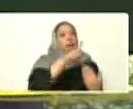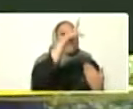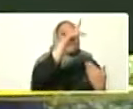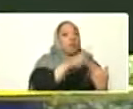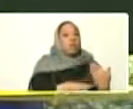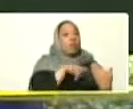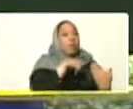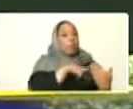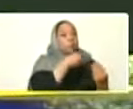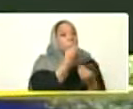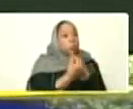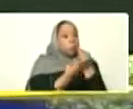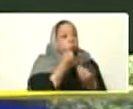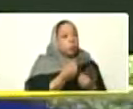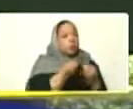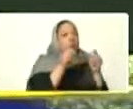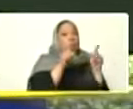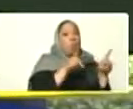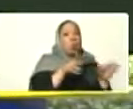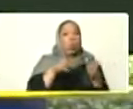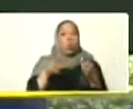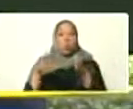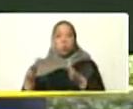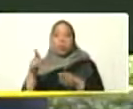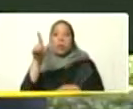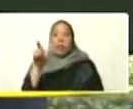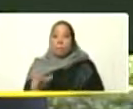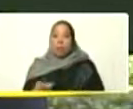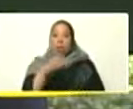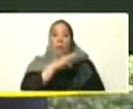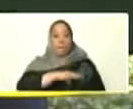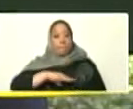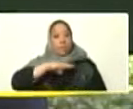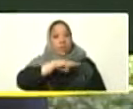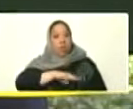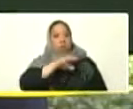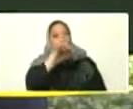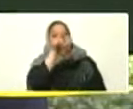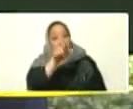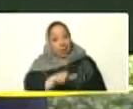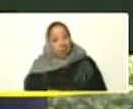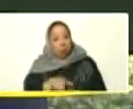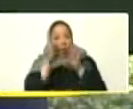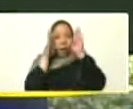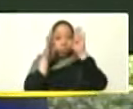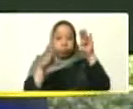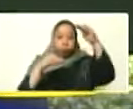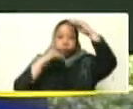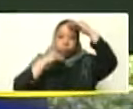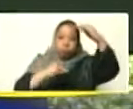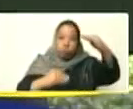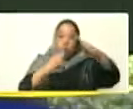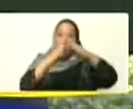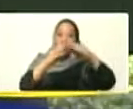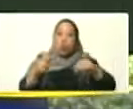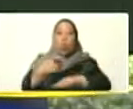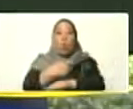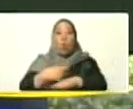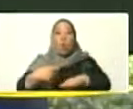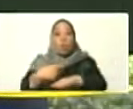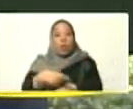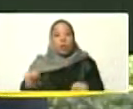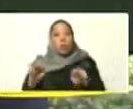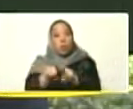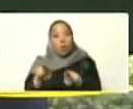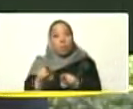forma permanente en el territorio, que las ministras estamos también abocadas a esta tarea, que las autoridades locales están también